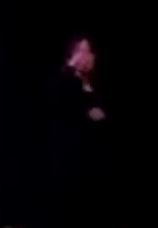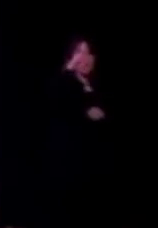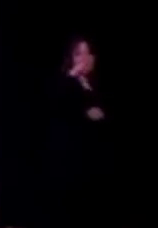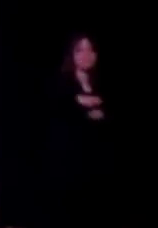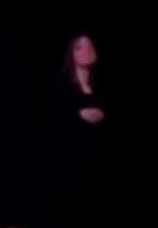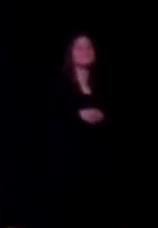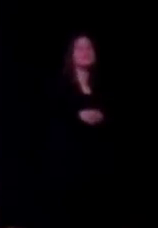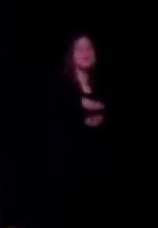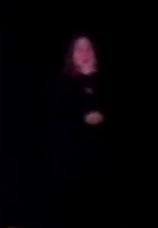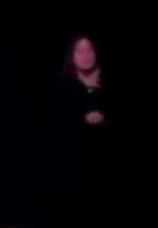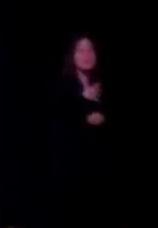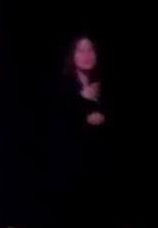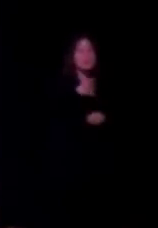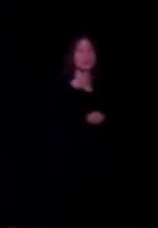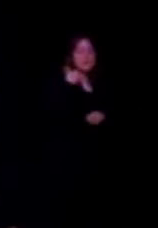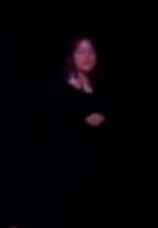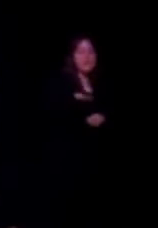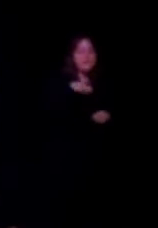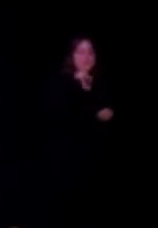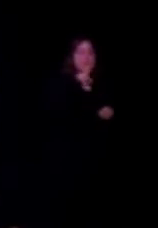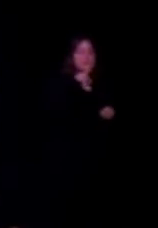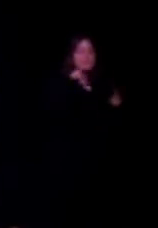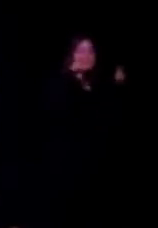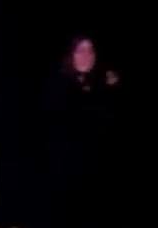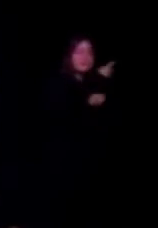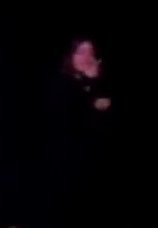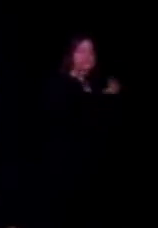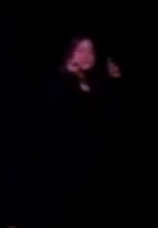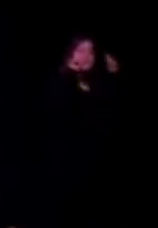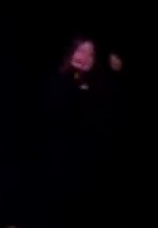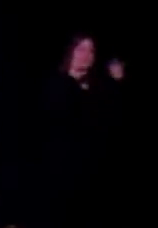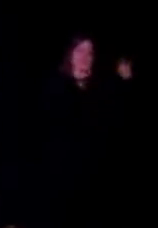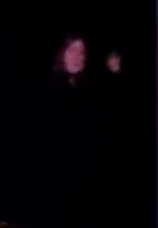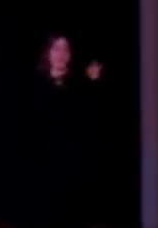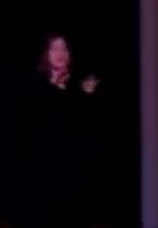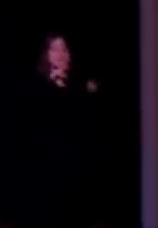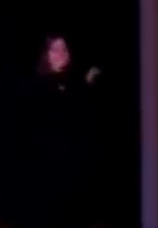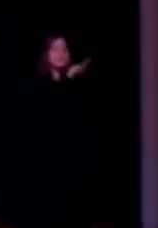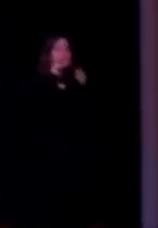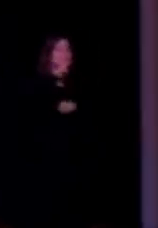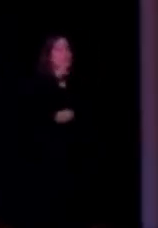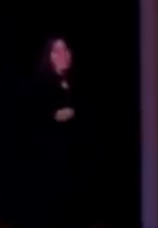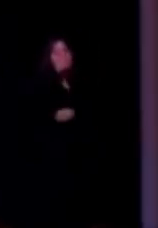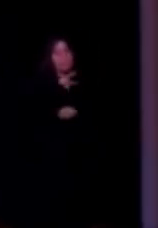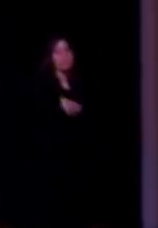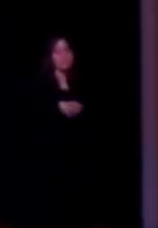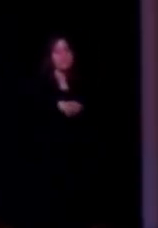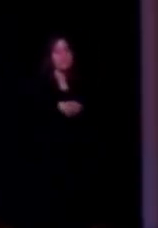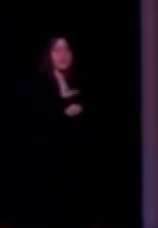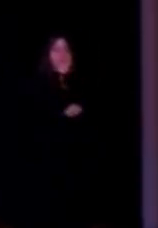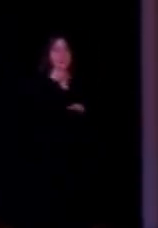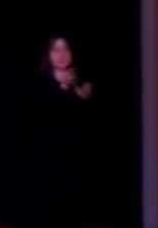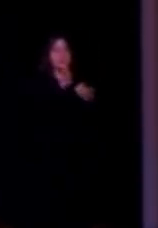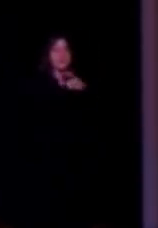el enfoque de las necesidades educativas especiales desde una óptica nueva distinta desde la perspectiva global